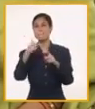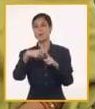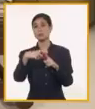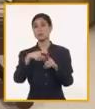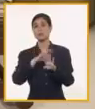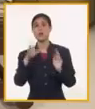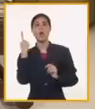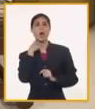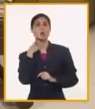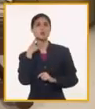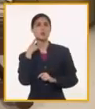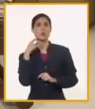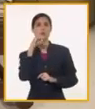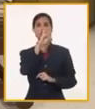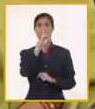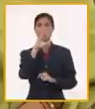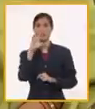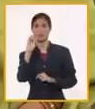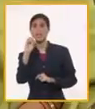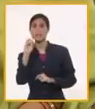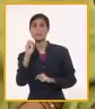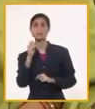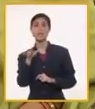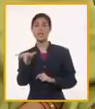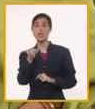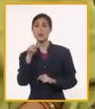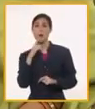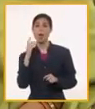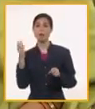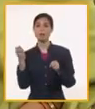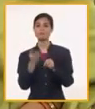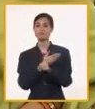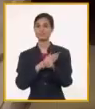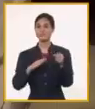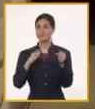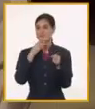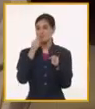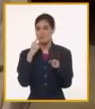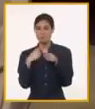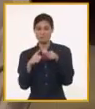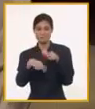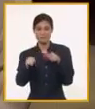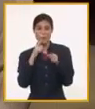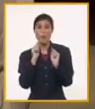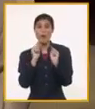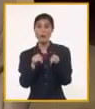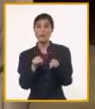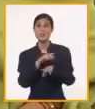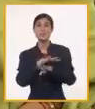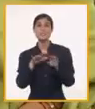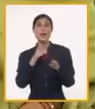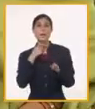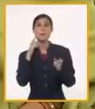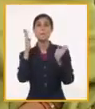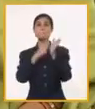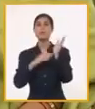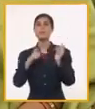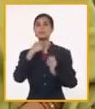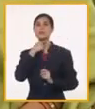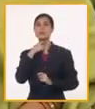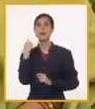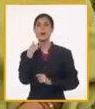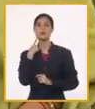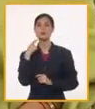70, la zafra del 70. Fue antes, yo fui para allá en enero del 68. 68. Fui yo para